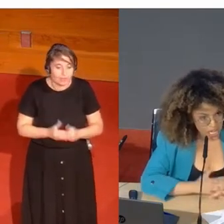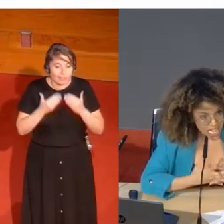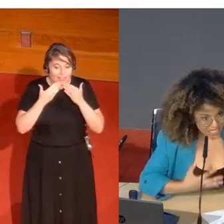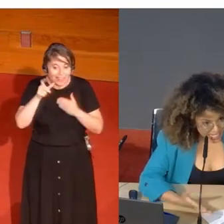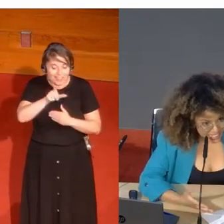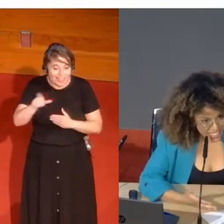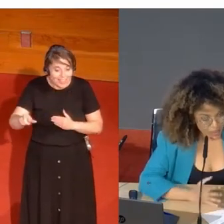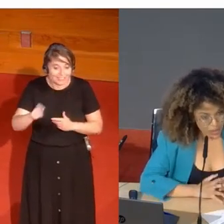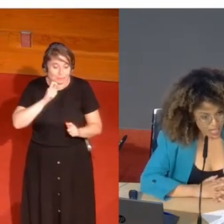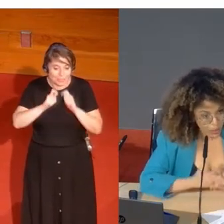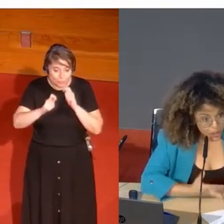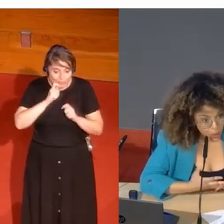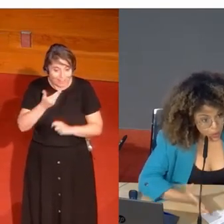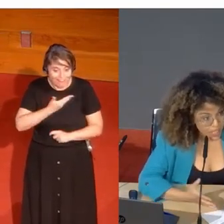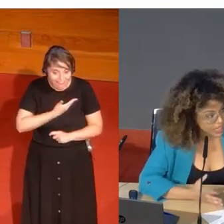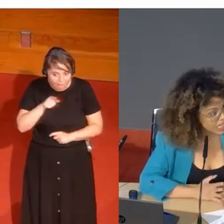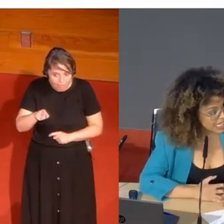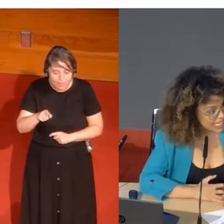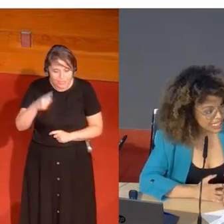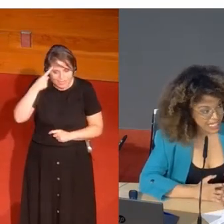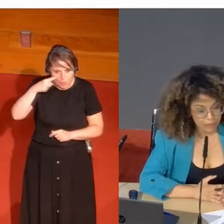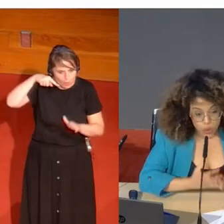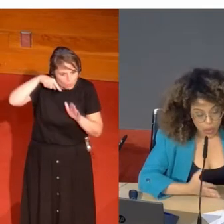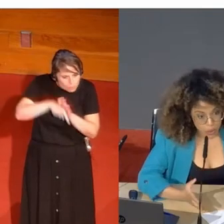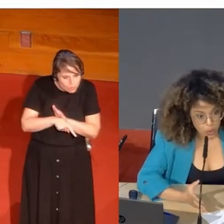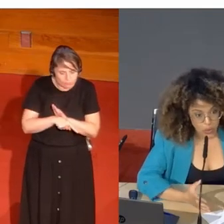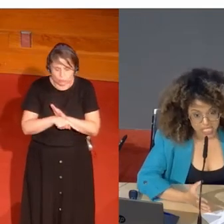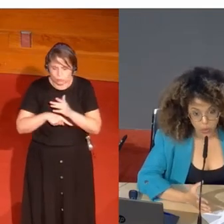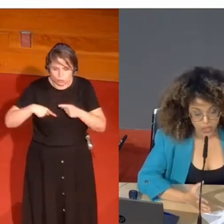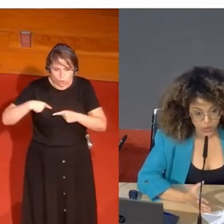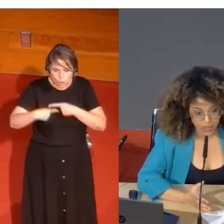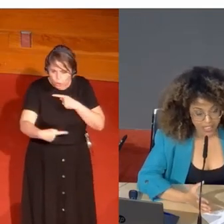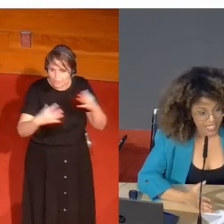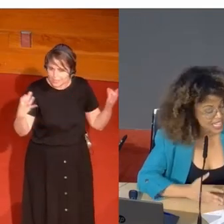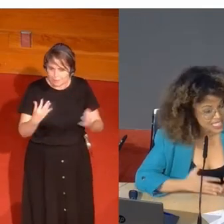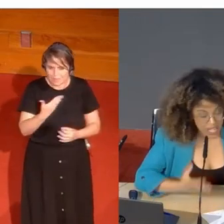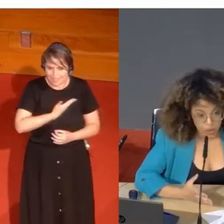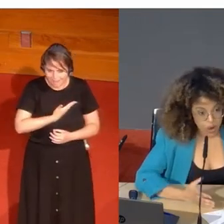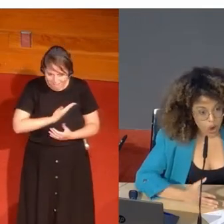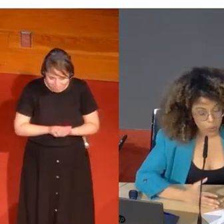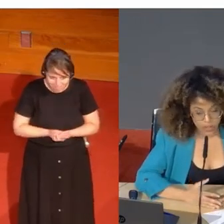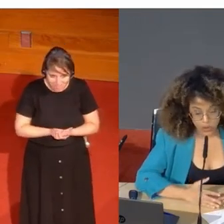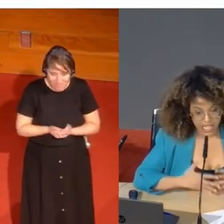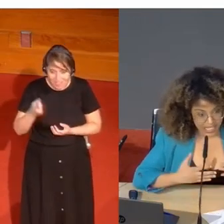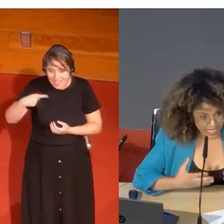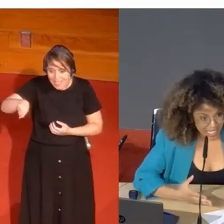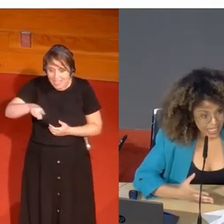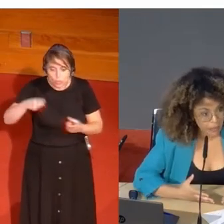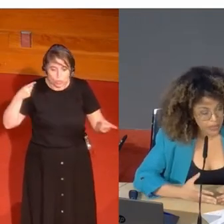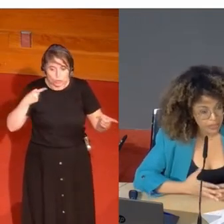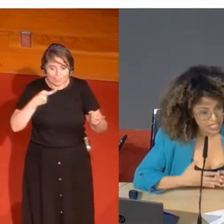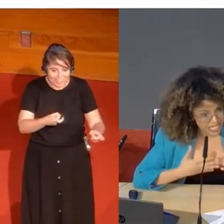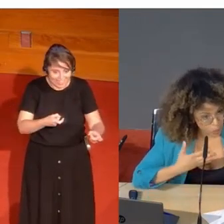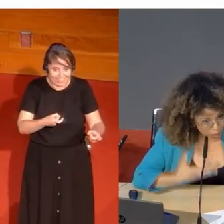reporteros gazatí hemos podido conocer el minuto a minuto lo que está ocurriendo en gaza que han estado cubriendo la guerra de